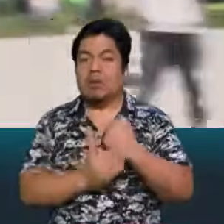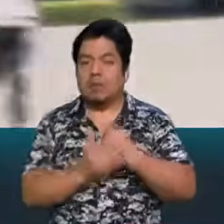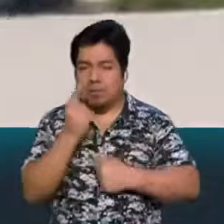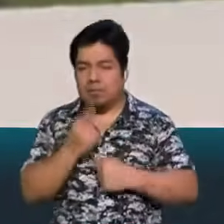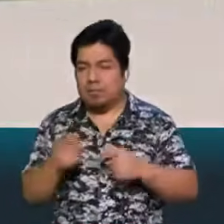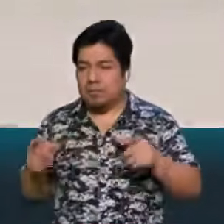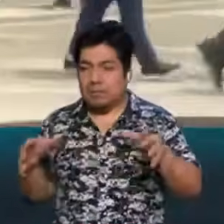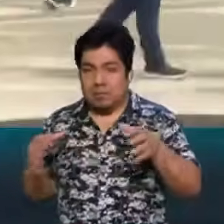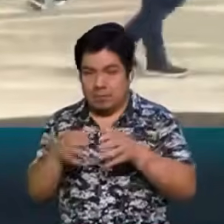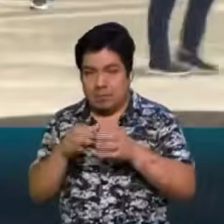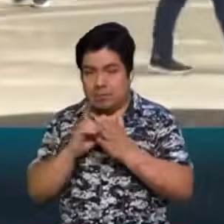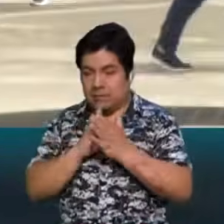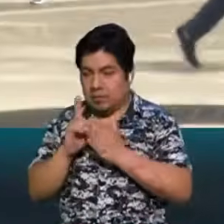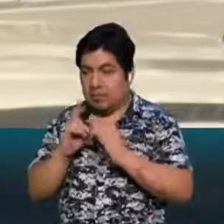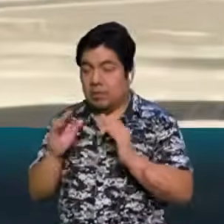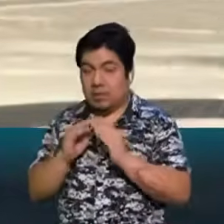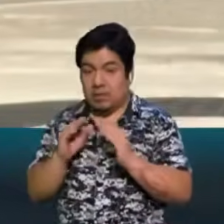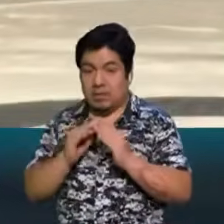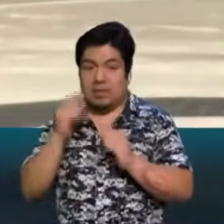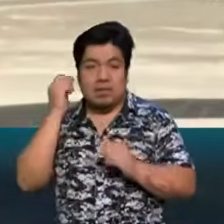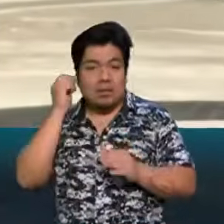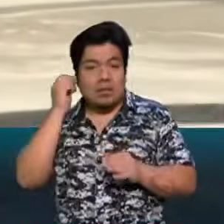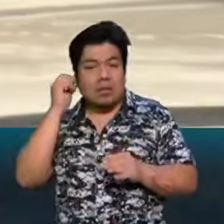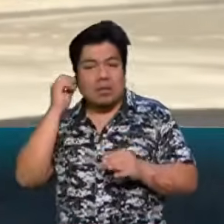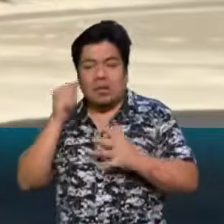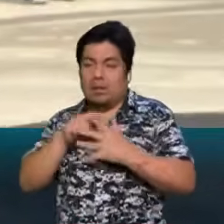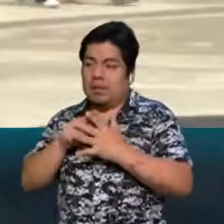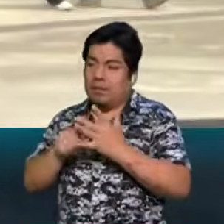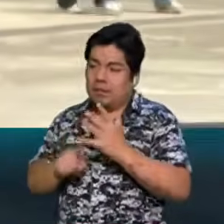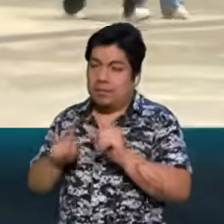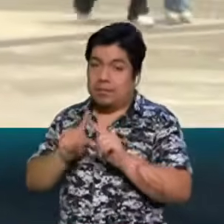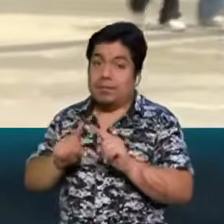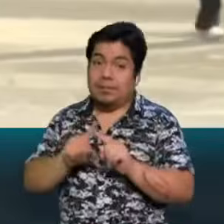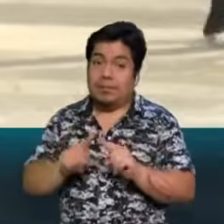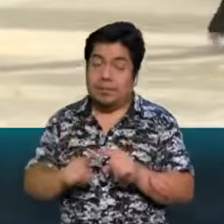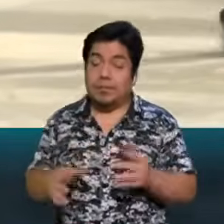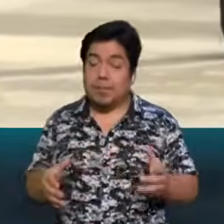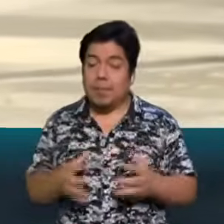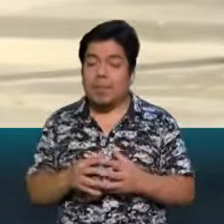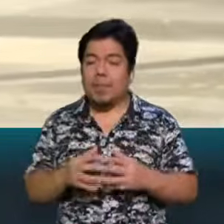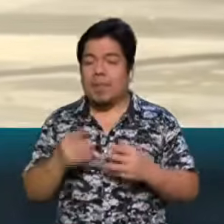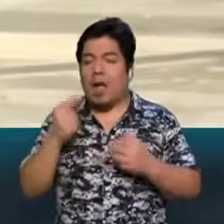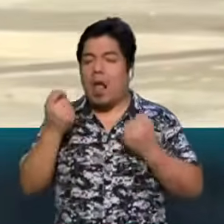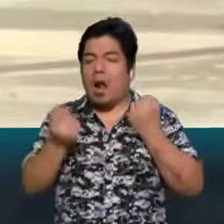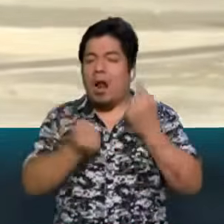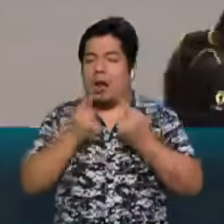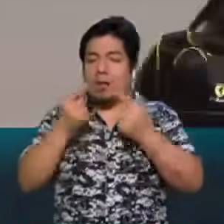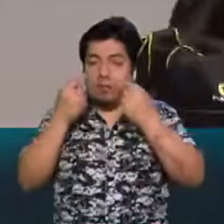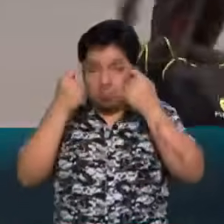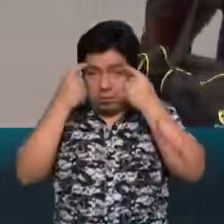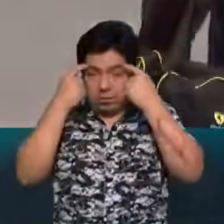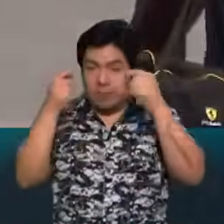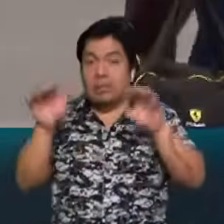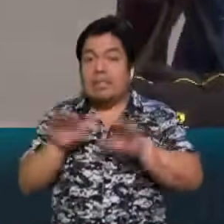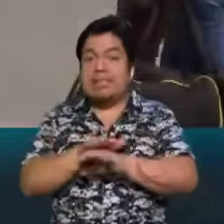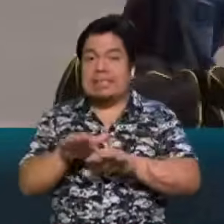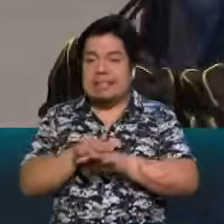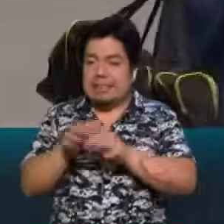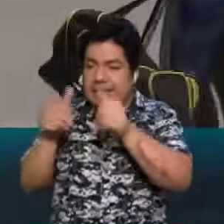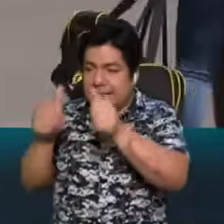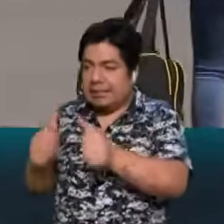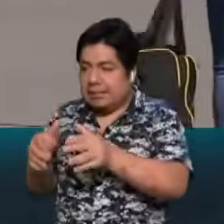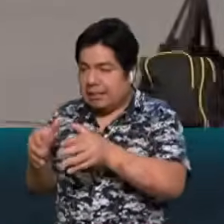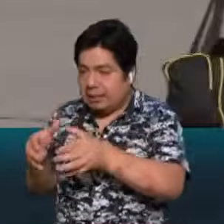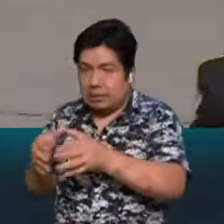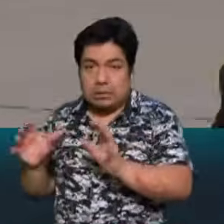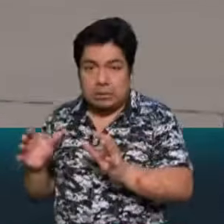garantizar el derecho a la vivienda tenemos que tocar muchos intereses y cambiar ciertas visiones que pensábamos que estaban ahí escritas